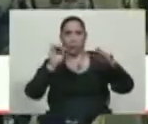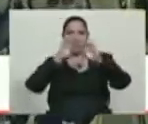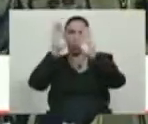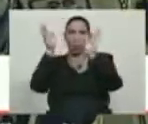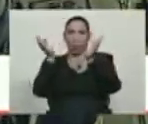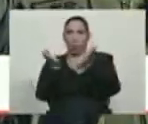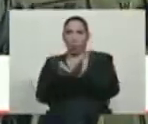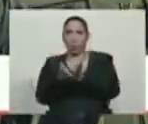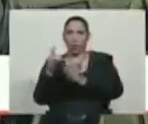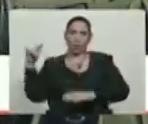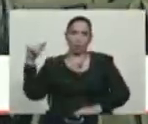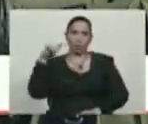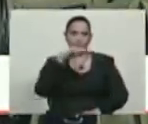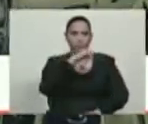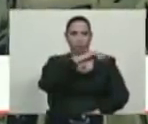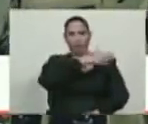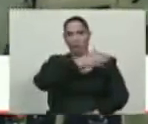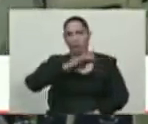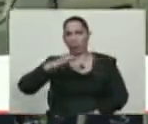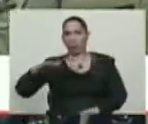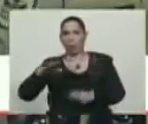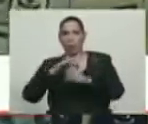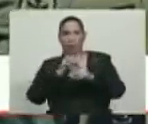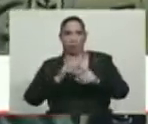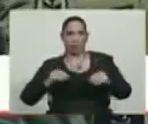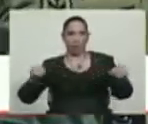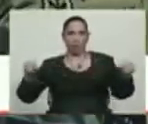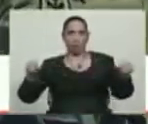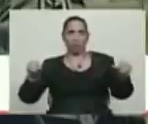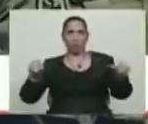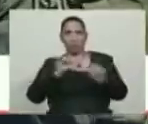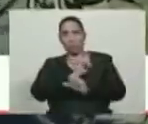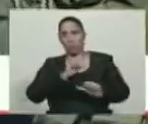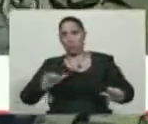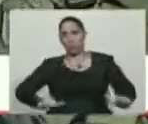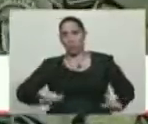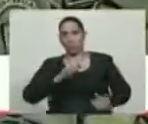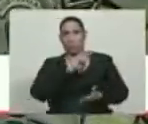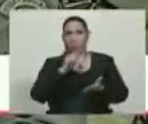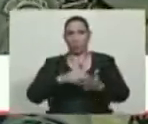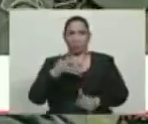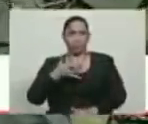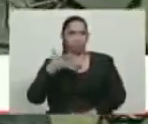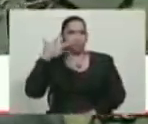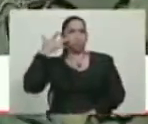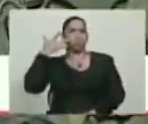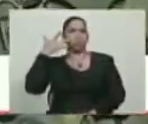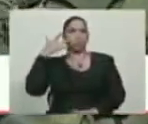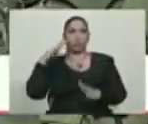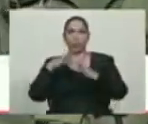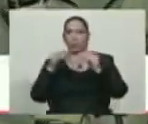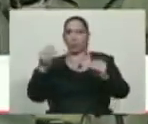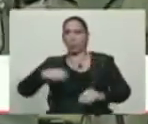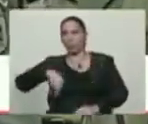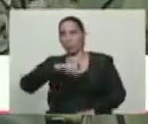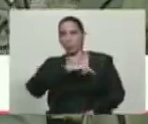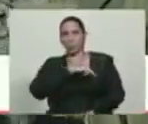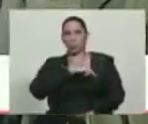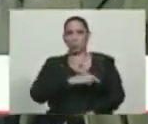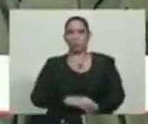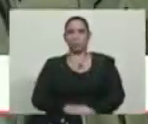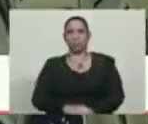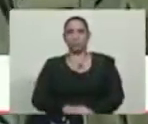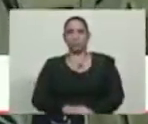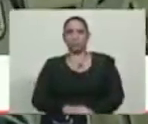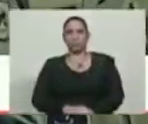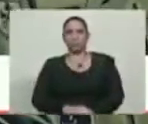en el aire, en el agua y en la tierra. Una Guardia Nacional que es orgullo para todos nosotros pertenecer a ella, pero